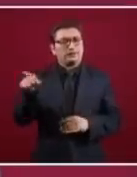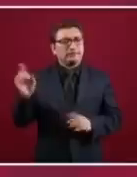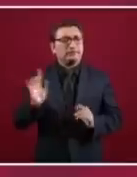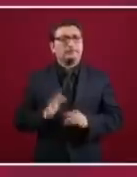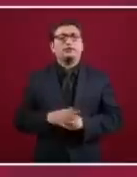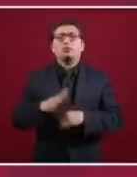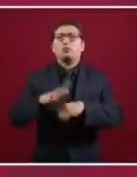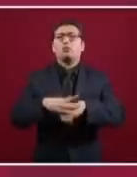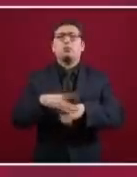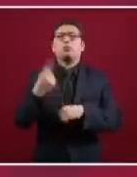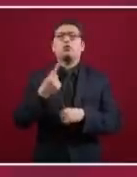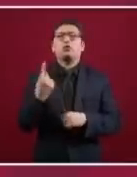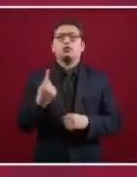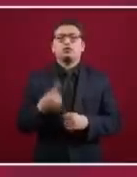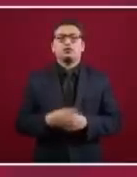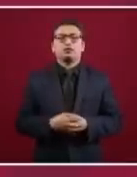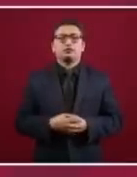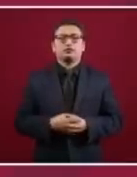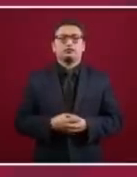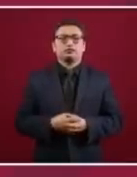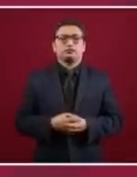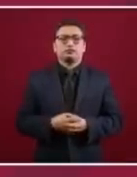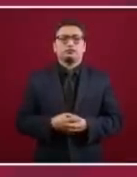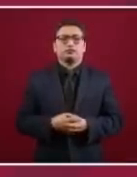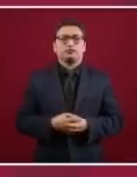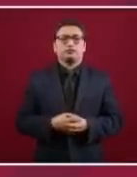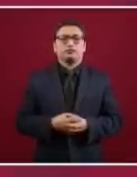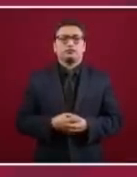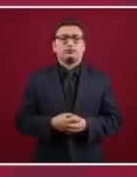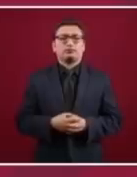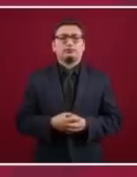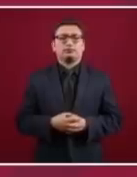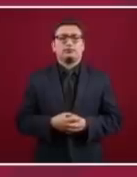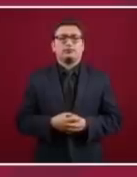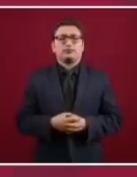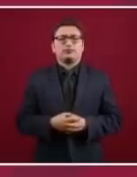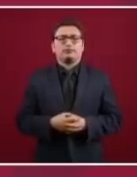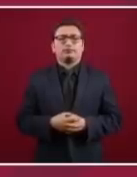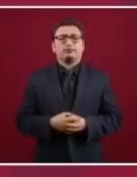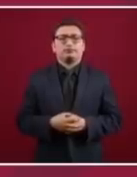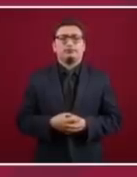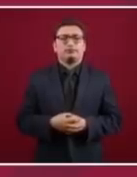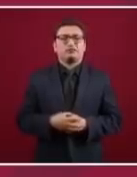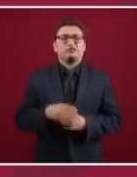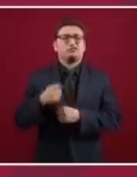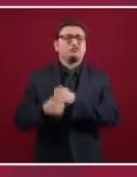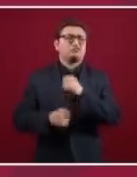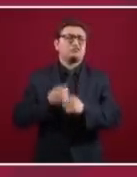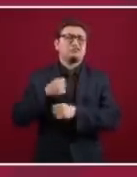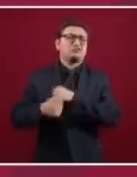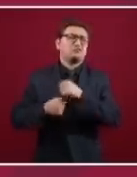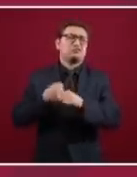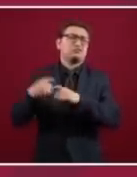por qué durante mucho tiempo